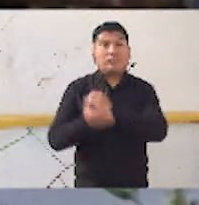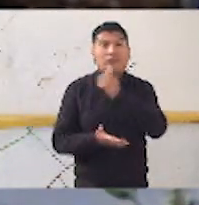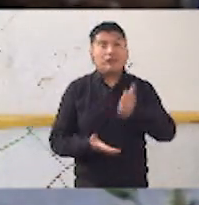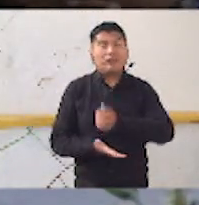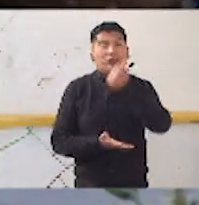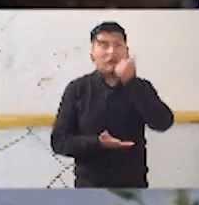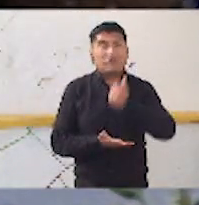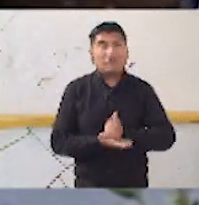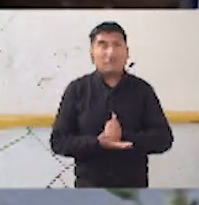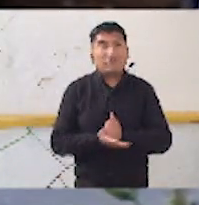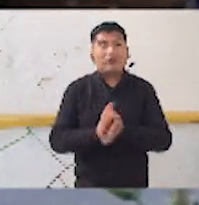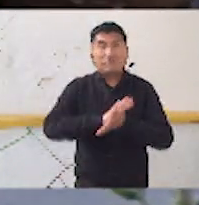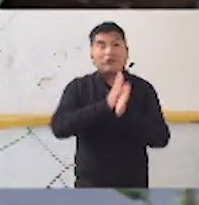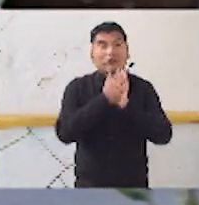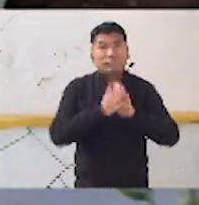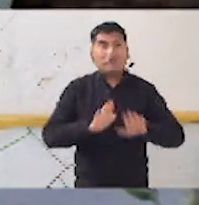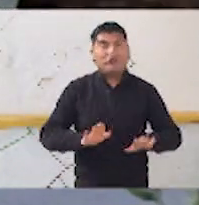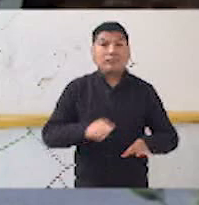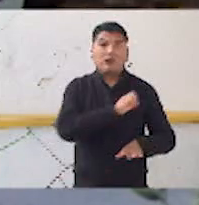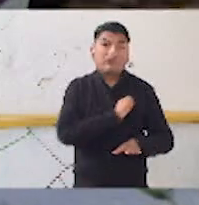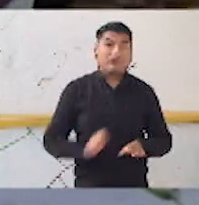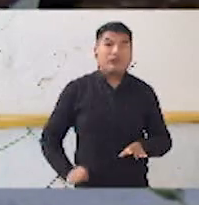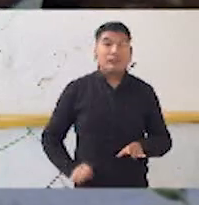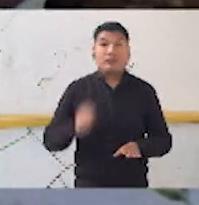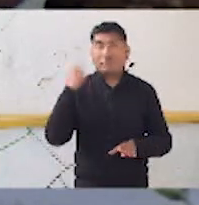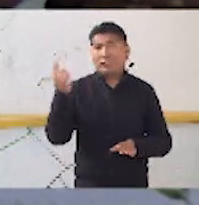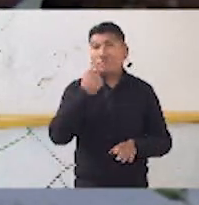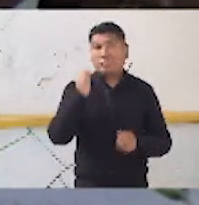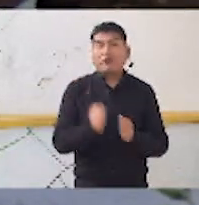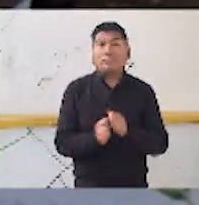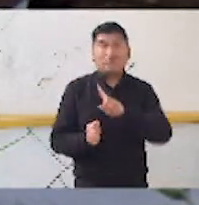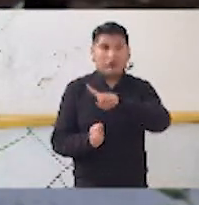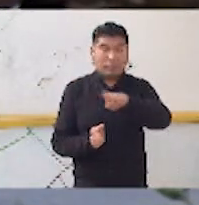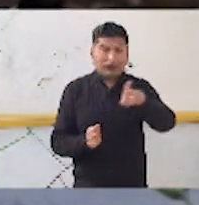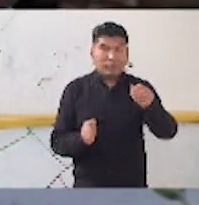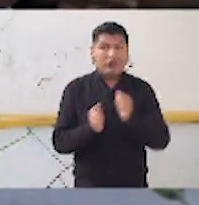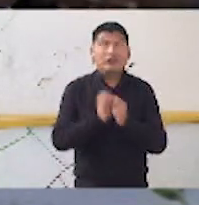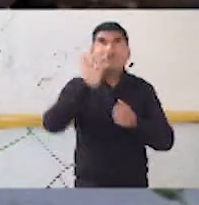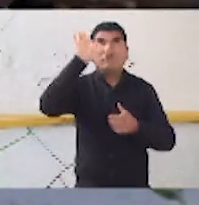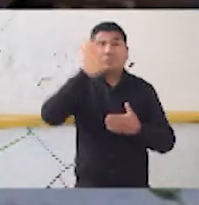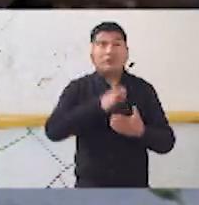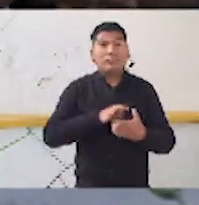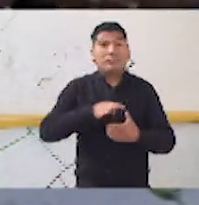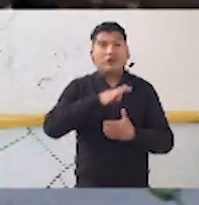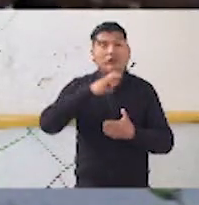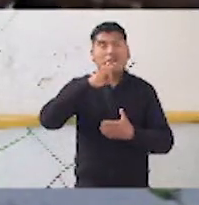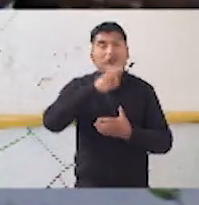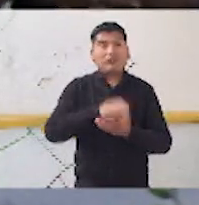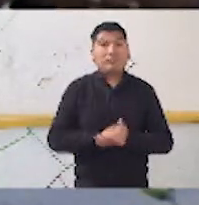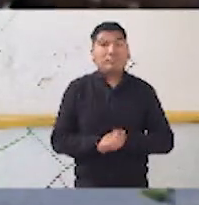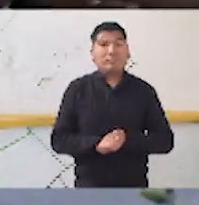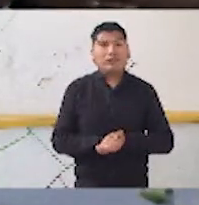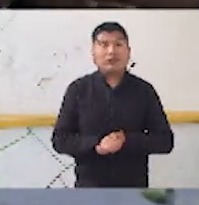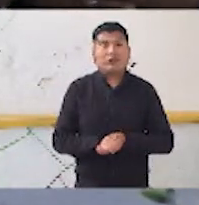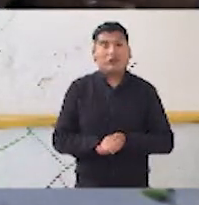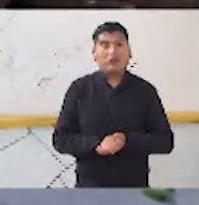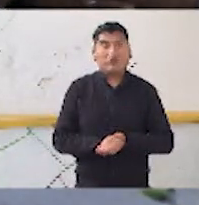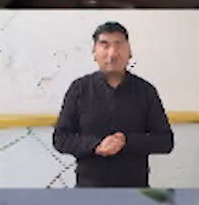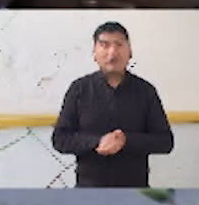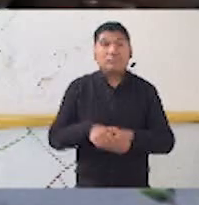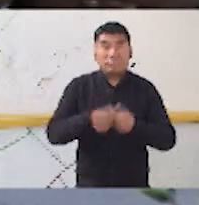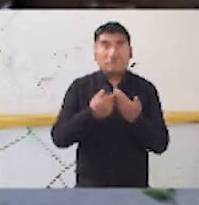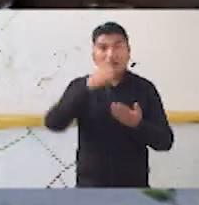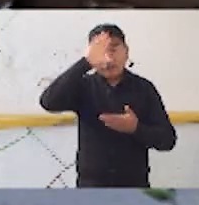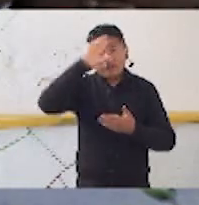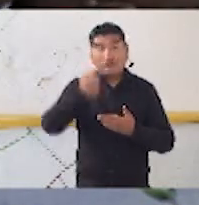Amén. Y la paz del Señor esté siempre con ustedes. Y con tu espíritu. Como hijos